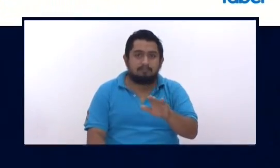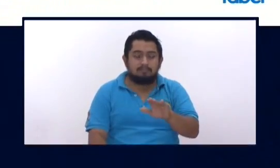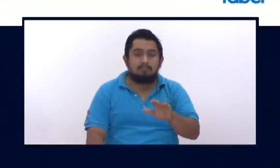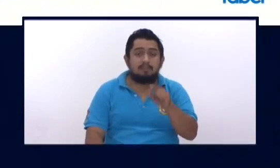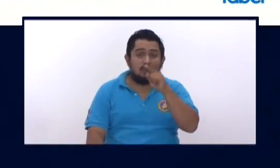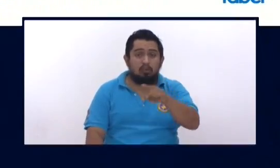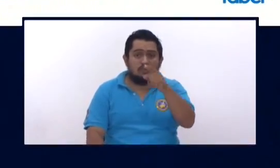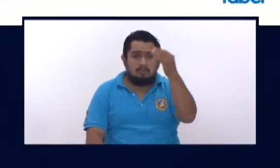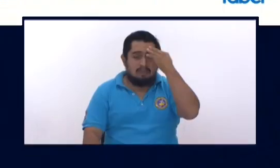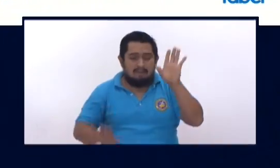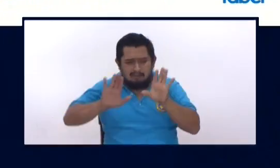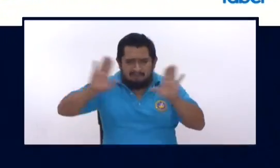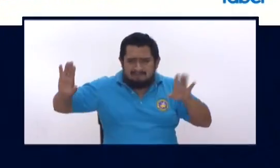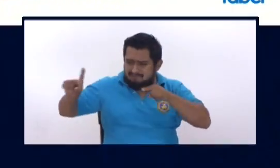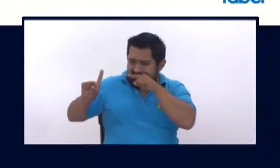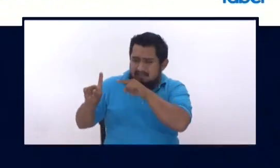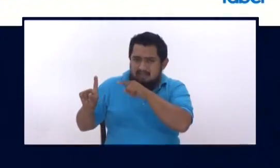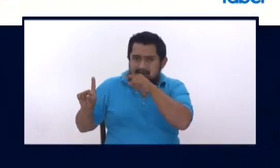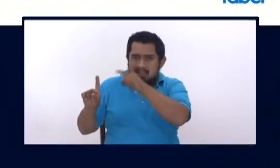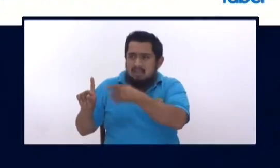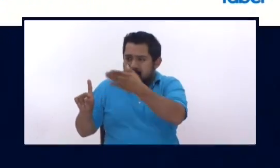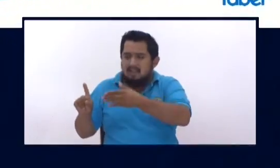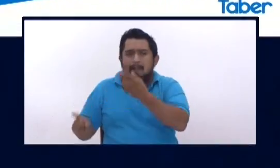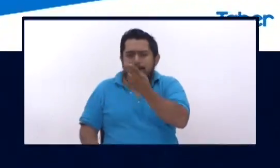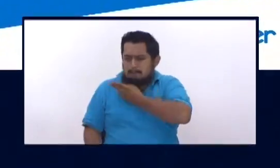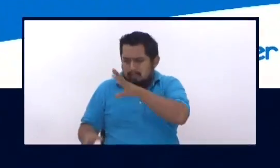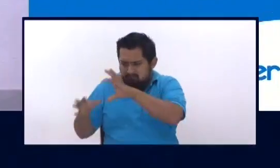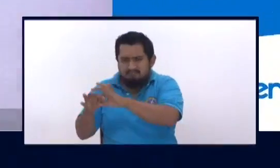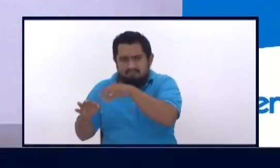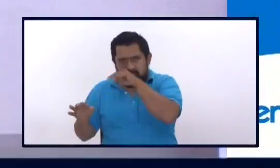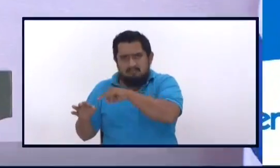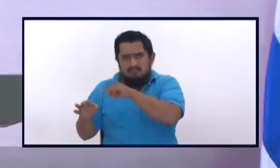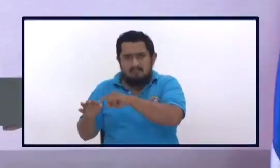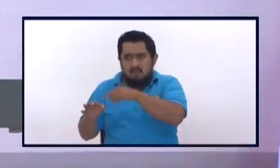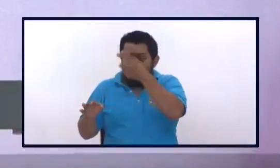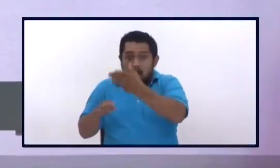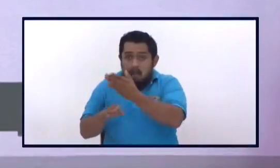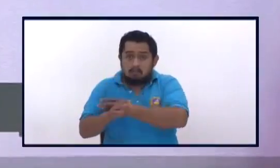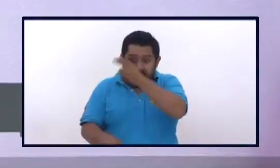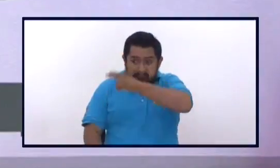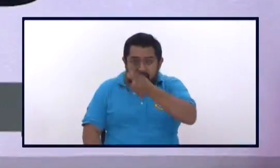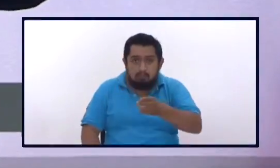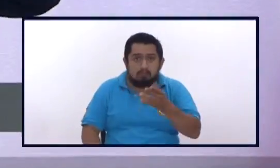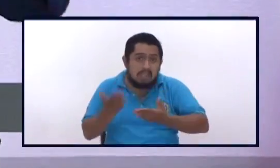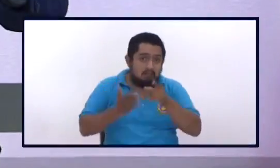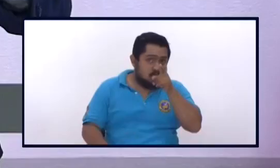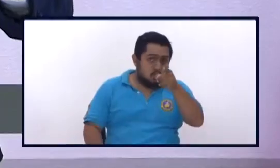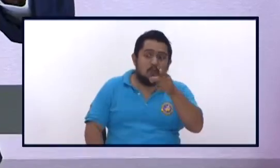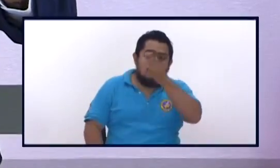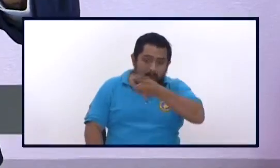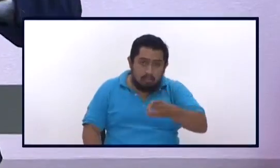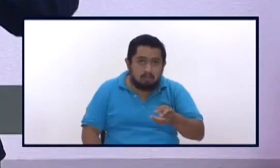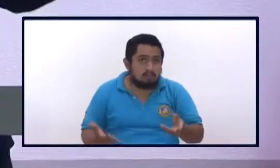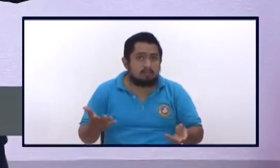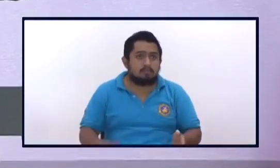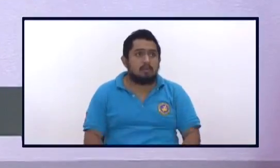que entiendas que sansón cayó en la desgracia que cayó como la que yo pude haber caído como probablemente la que tú puedas llegar a